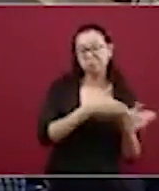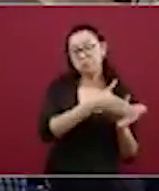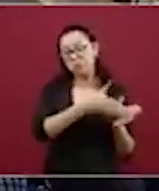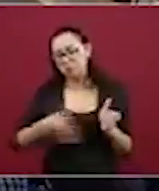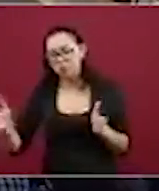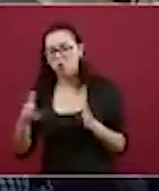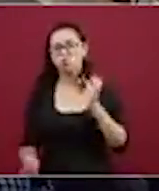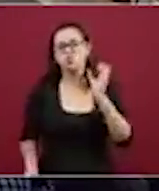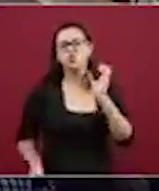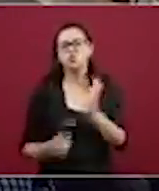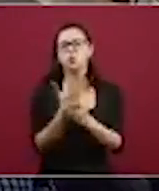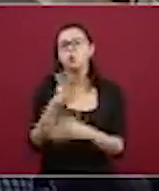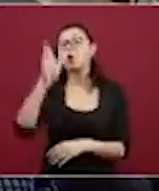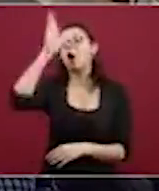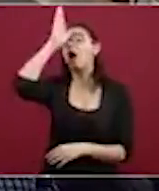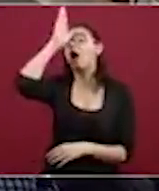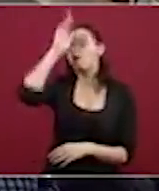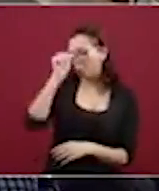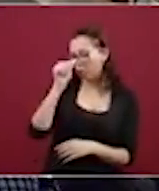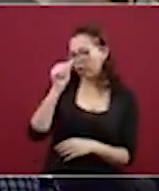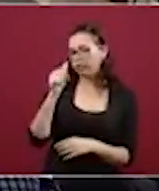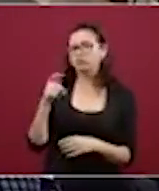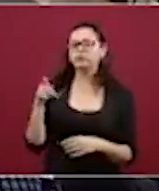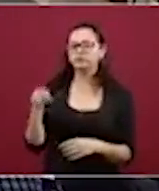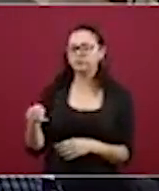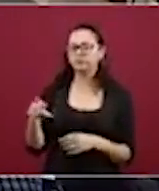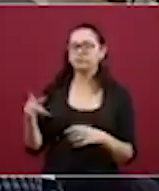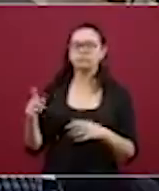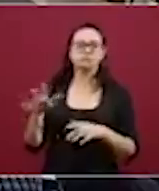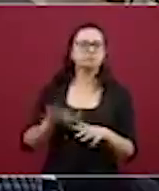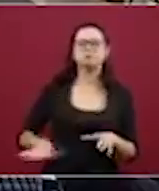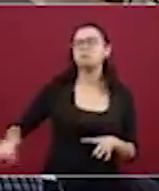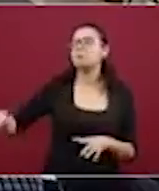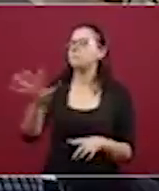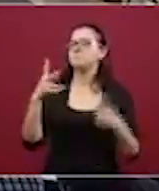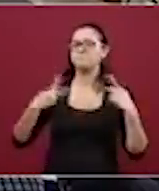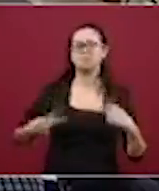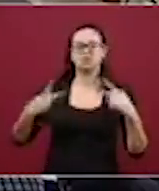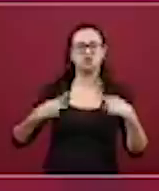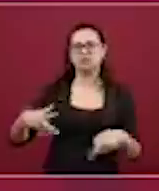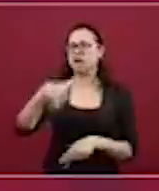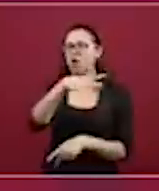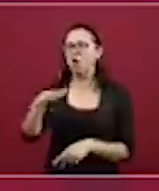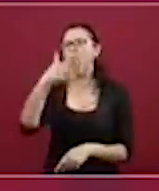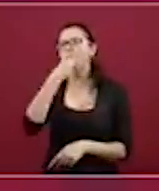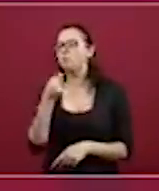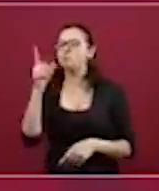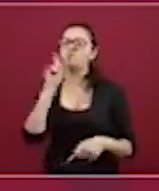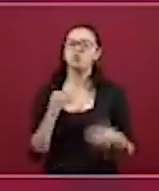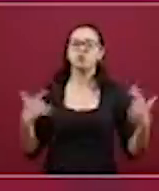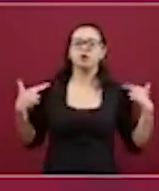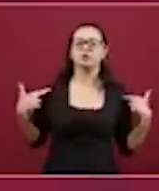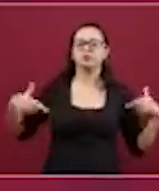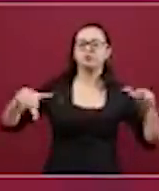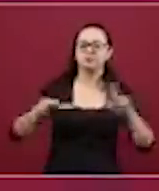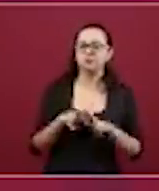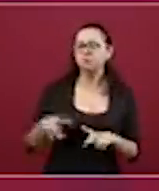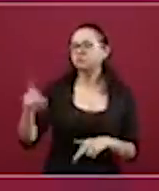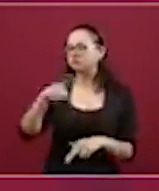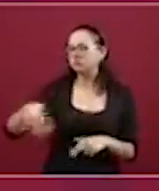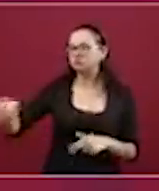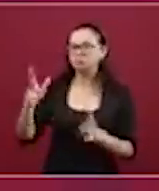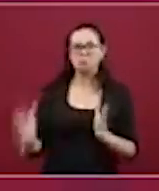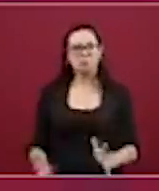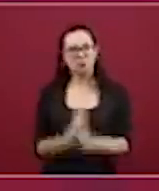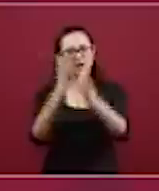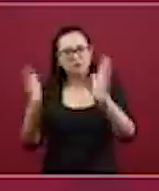participado desde hace ya 6 meses la sociedad entera y particularmente las maestras y los maestros dándonos sus